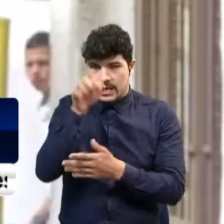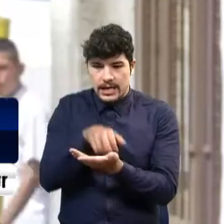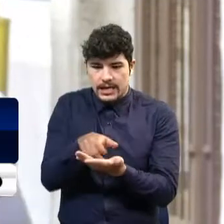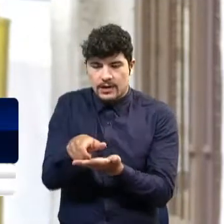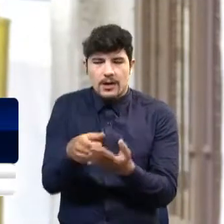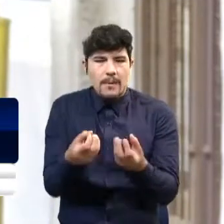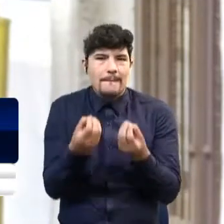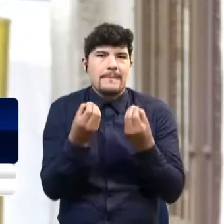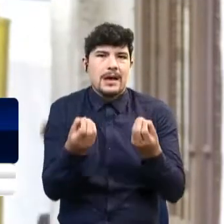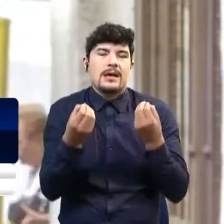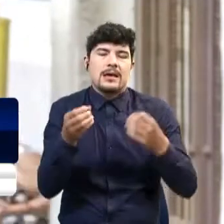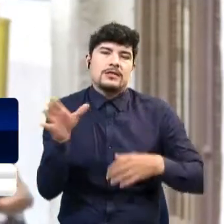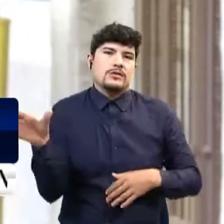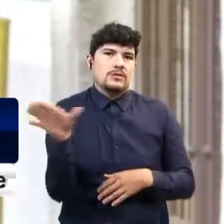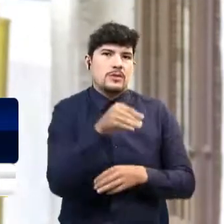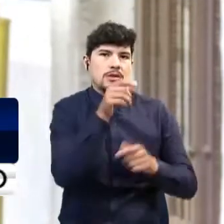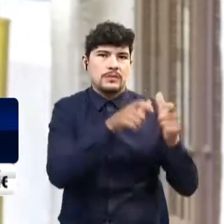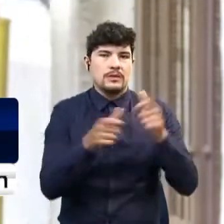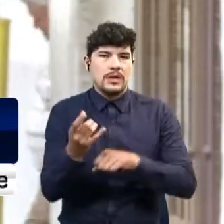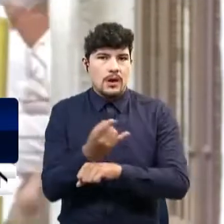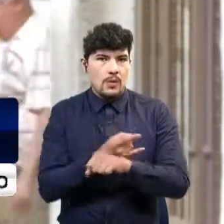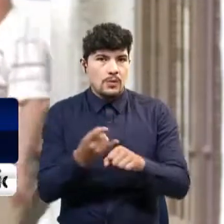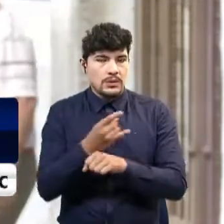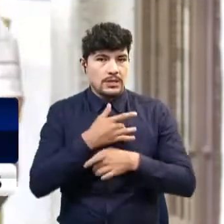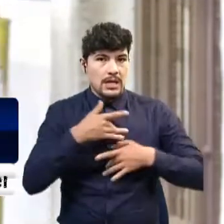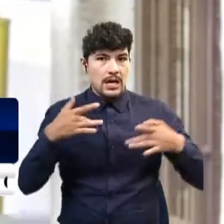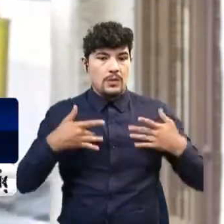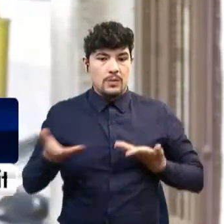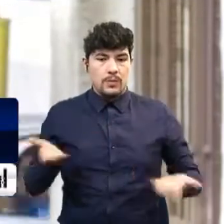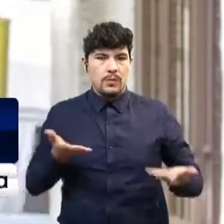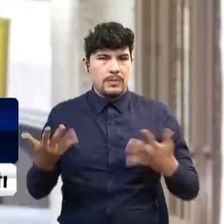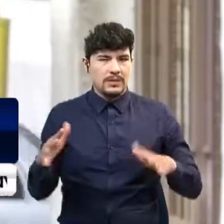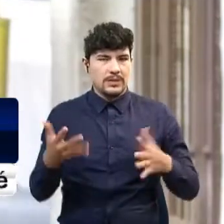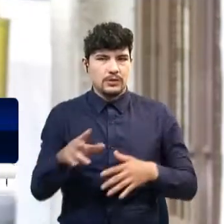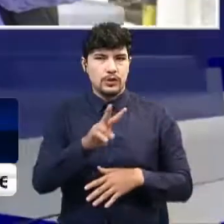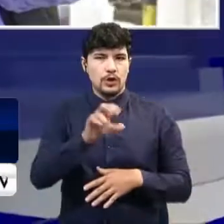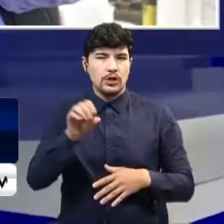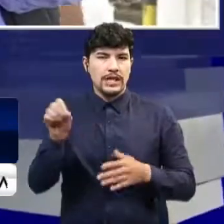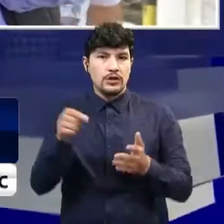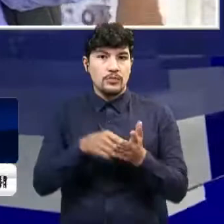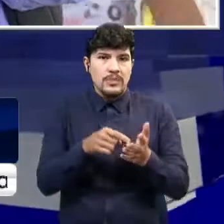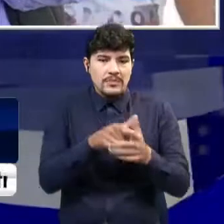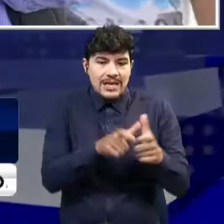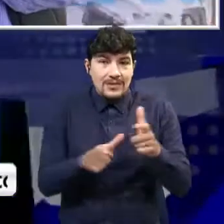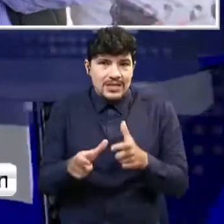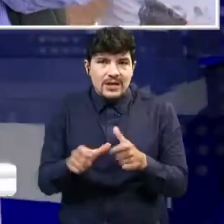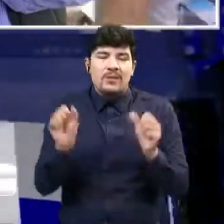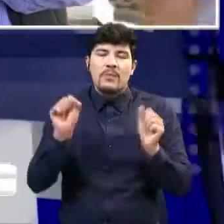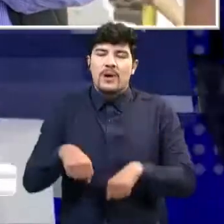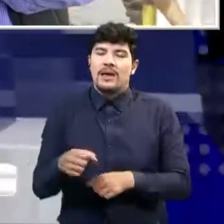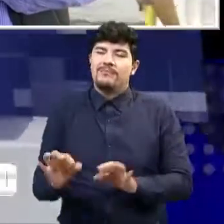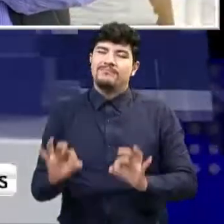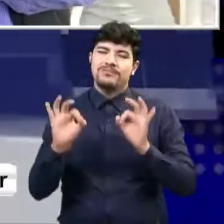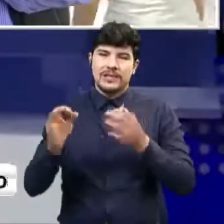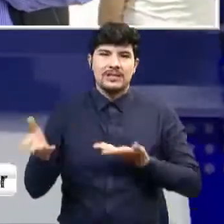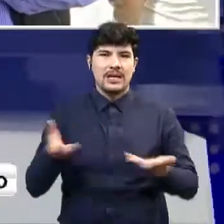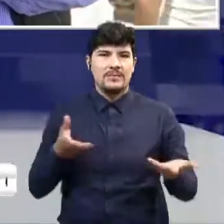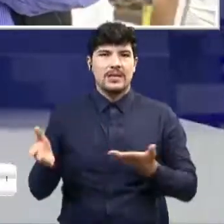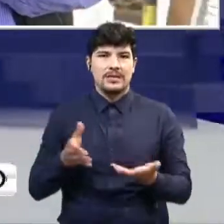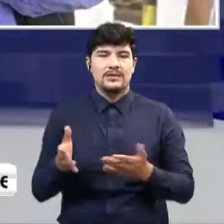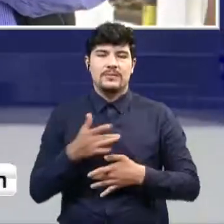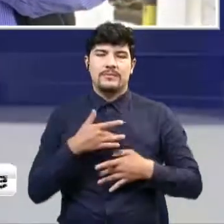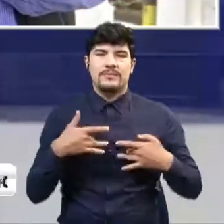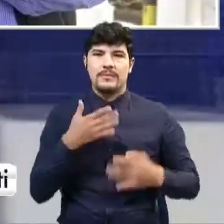que de esta manera todos los usuarios que han aumentado en unos 200.000 tenga la oportunidad de contar con servicios de salud